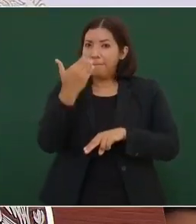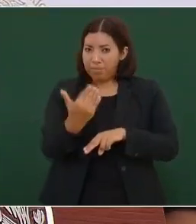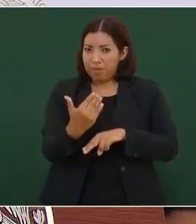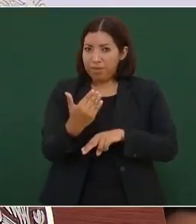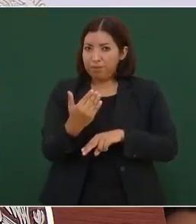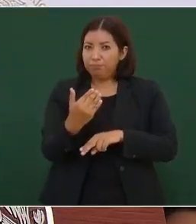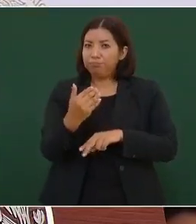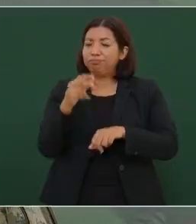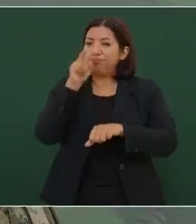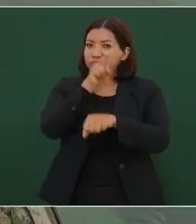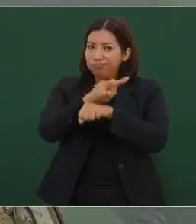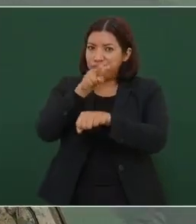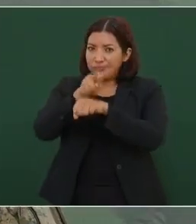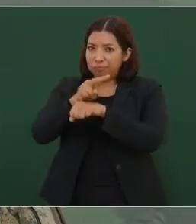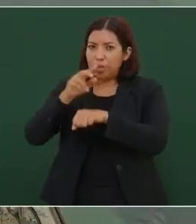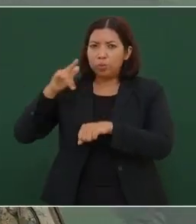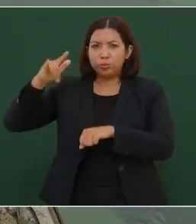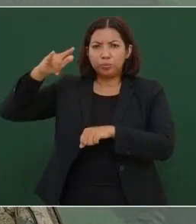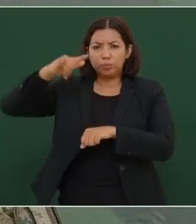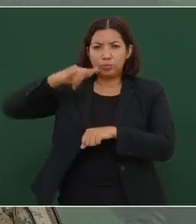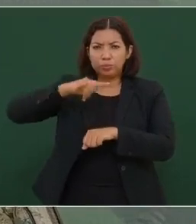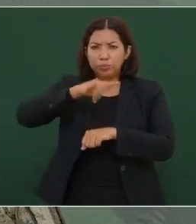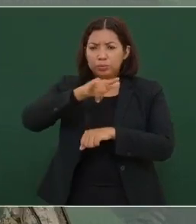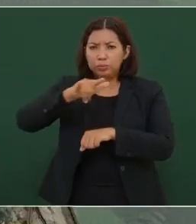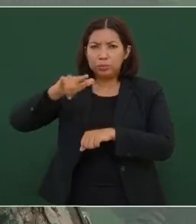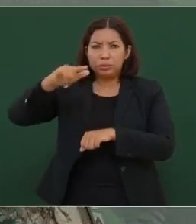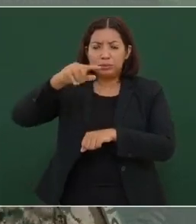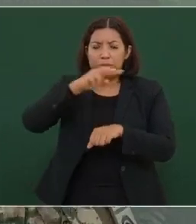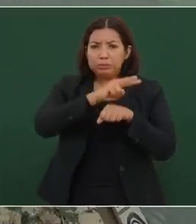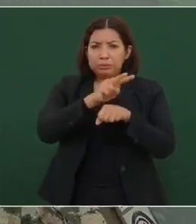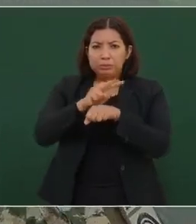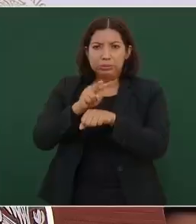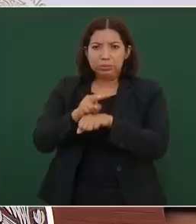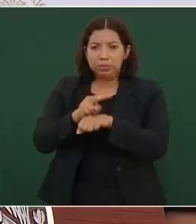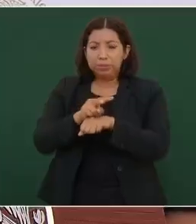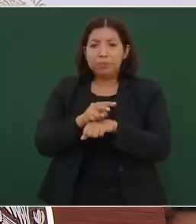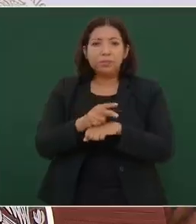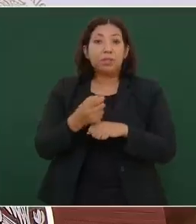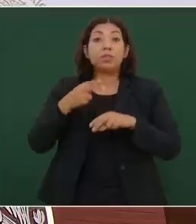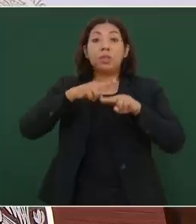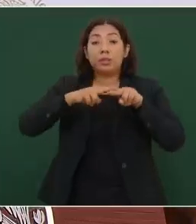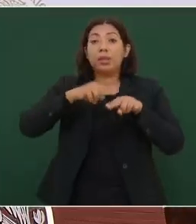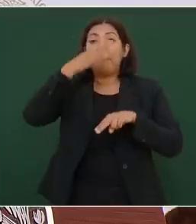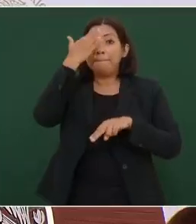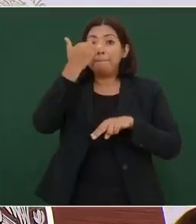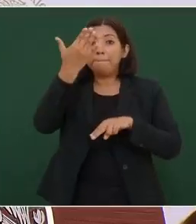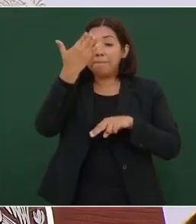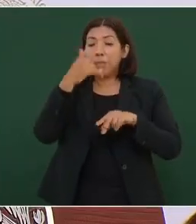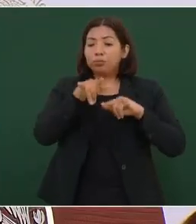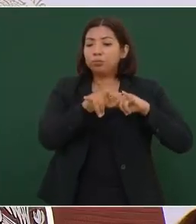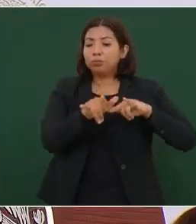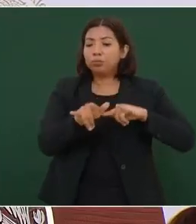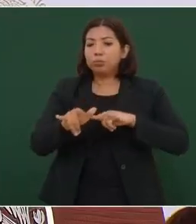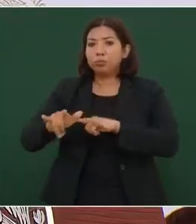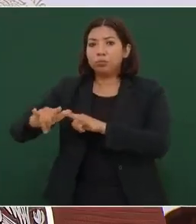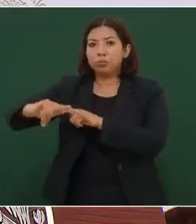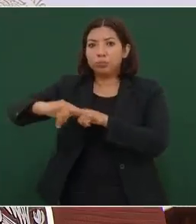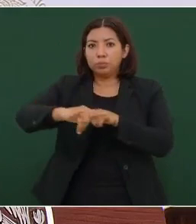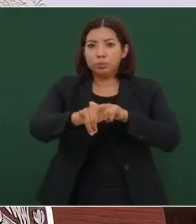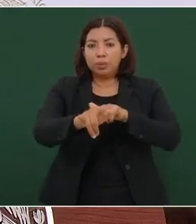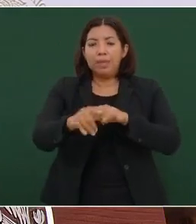aeronaves estarán haciendo recorridos en todo lo que es la trayectoria y estarán desplegados